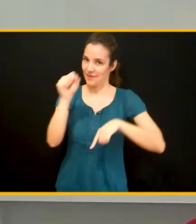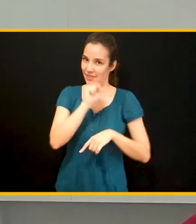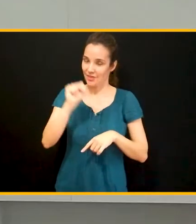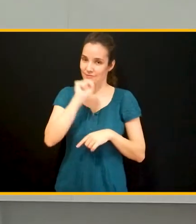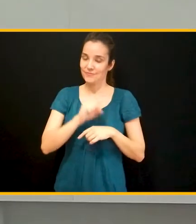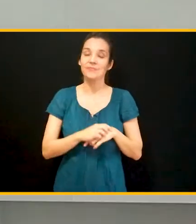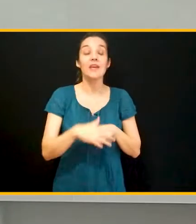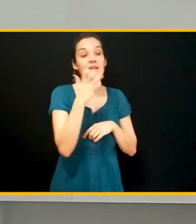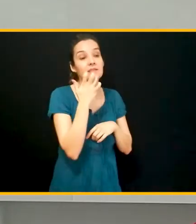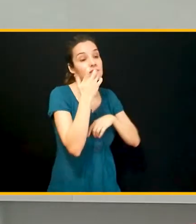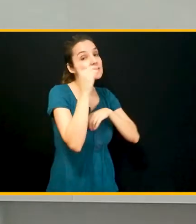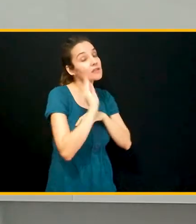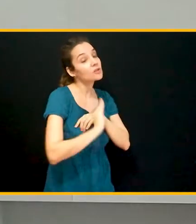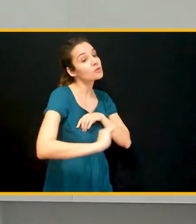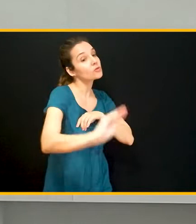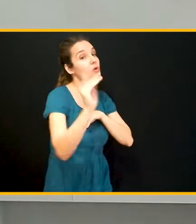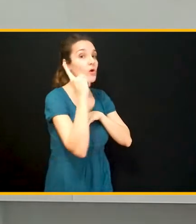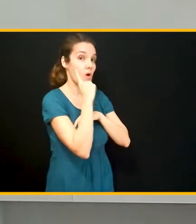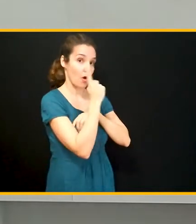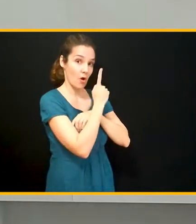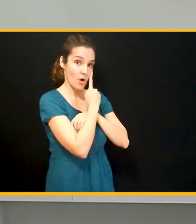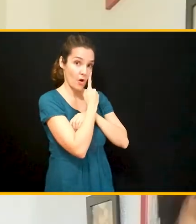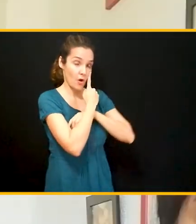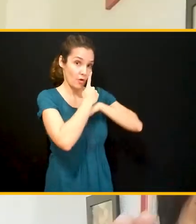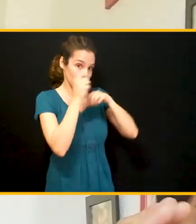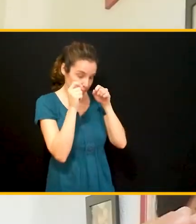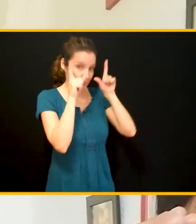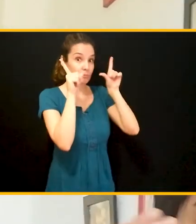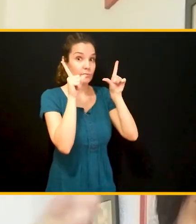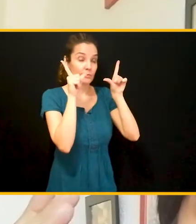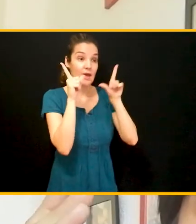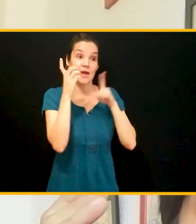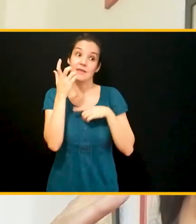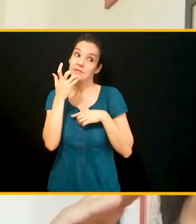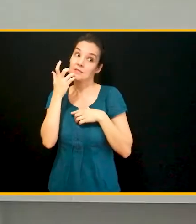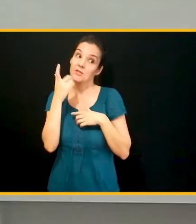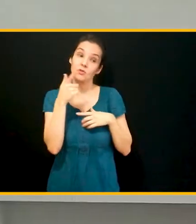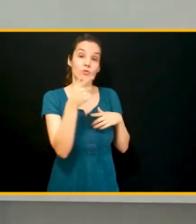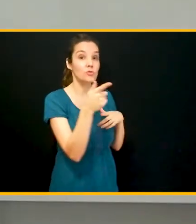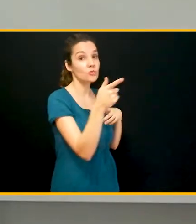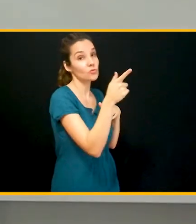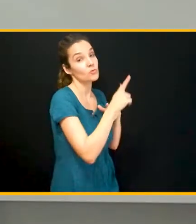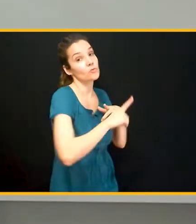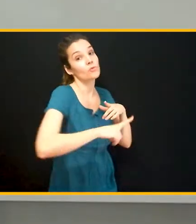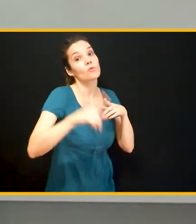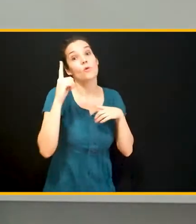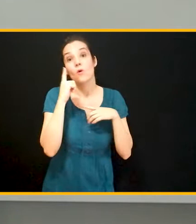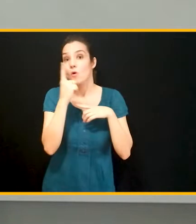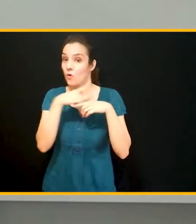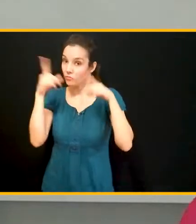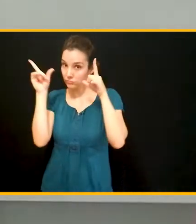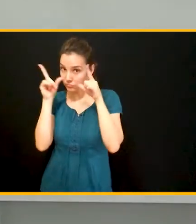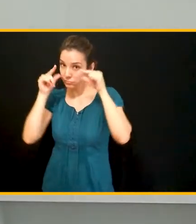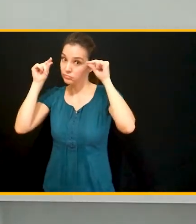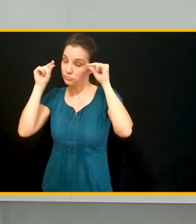when your eyes are open, when your eyes I close,